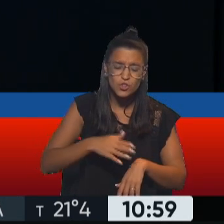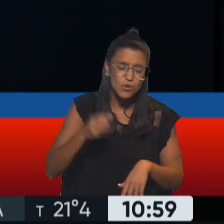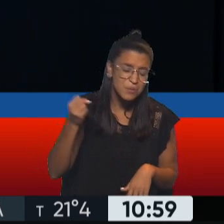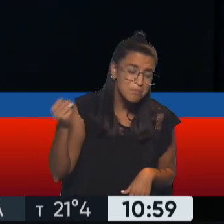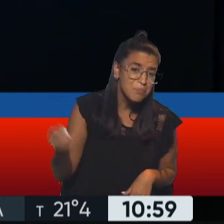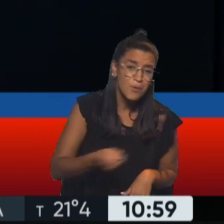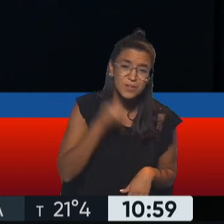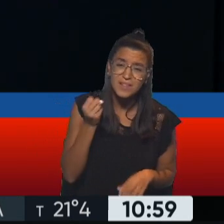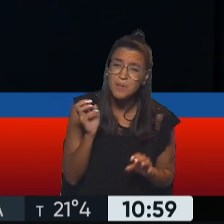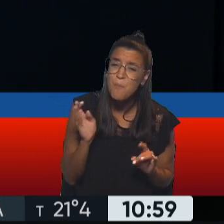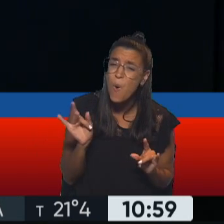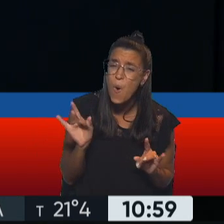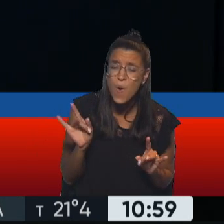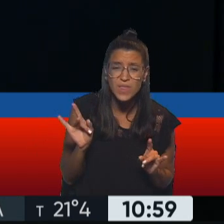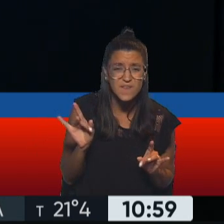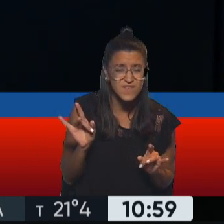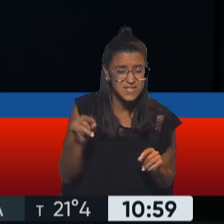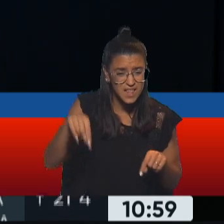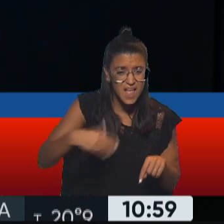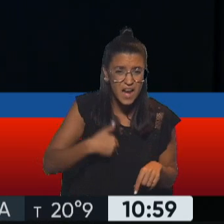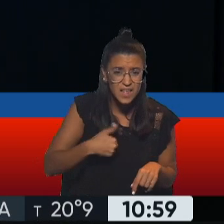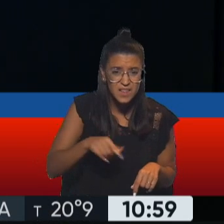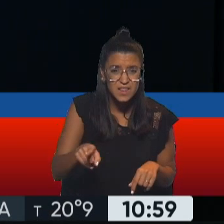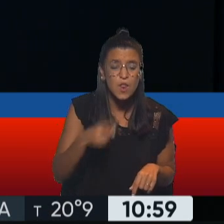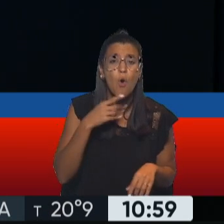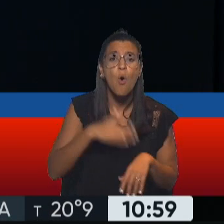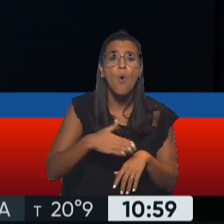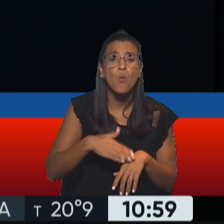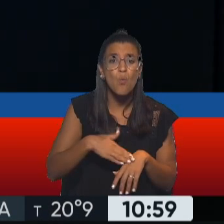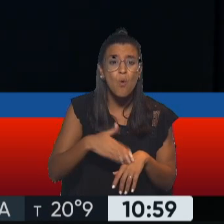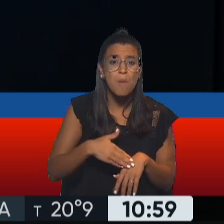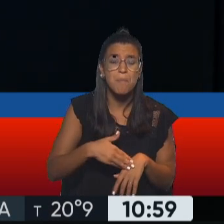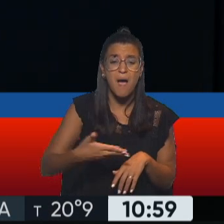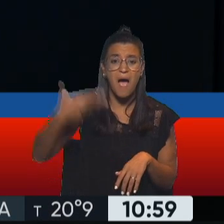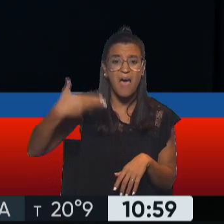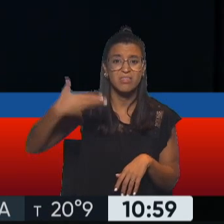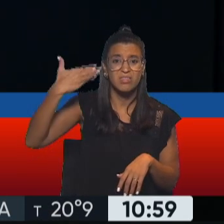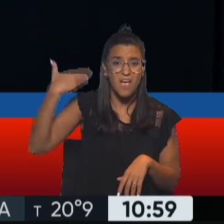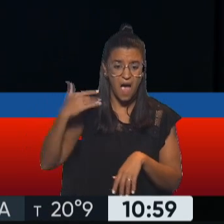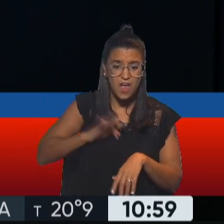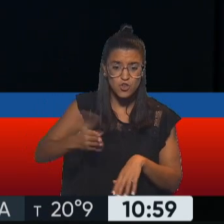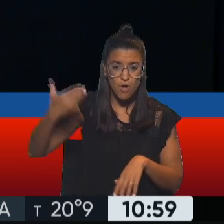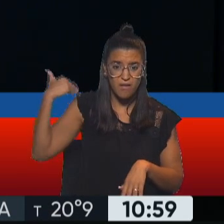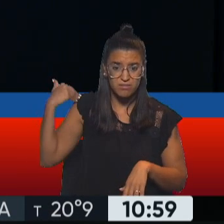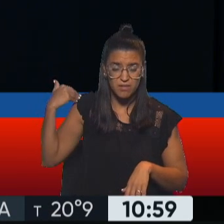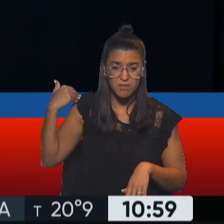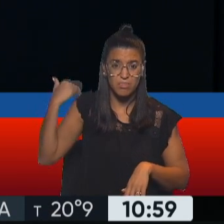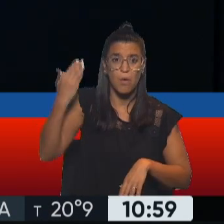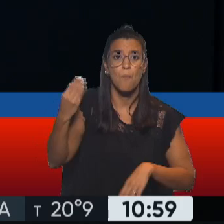clave, dificilísimo de nuestra historia, producto de lo que se había hecho en los años anteriores a su